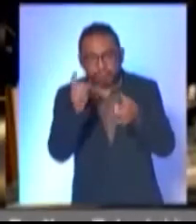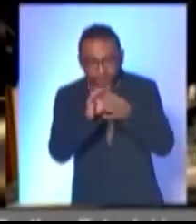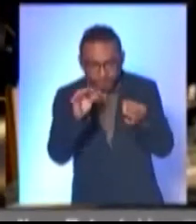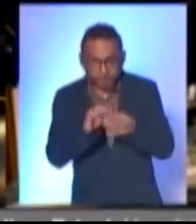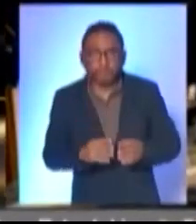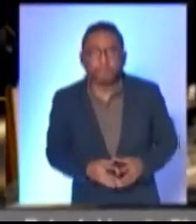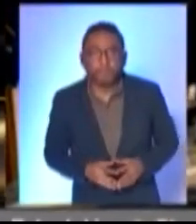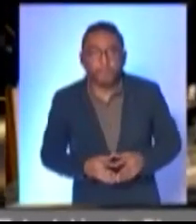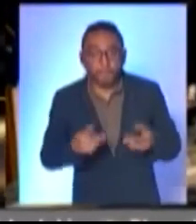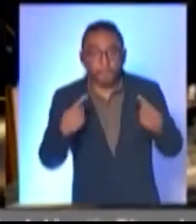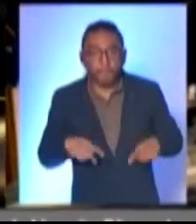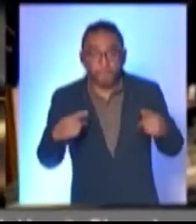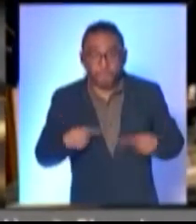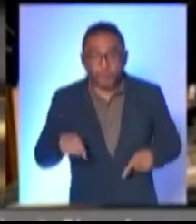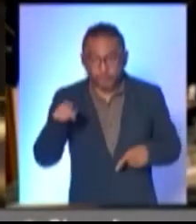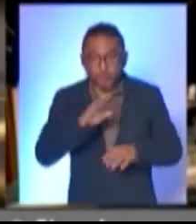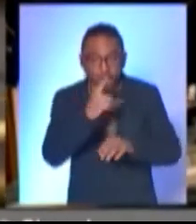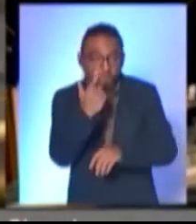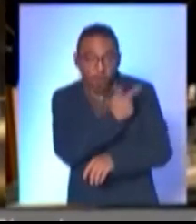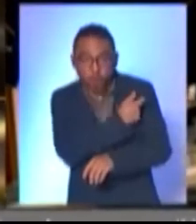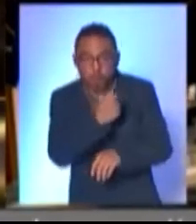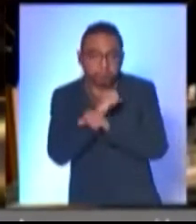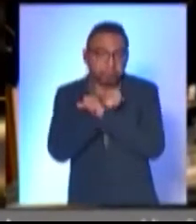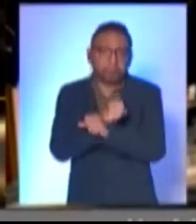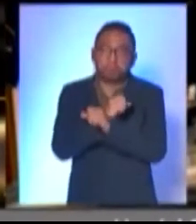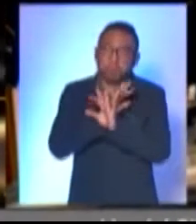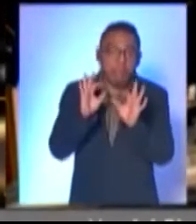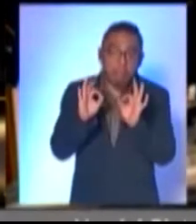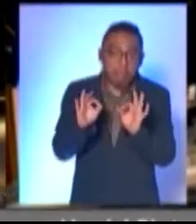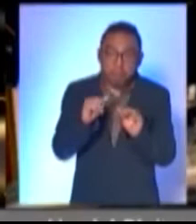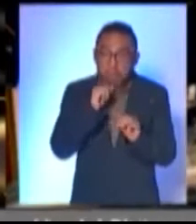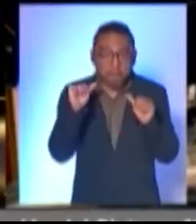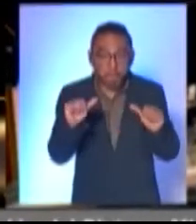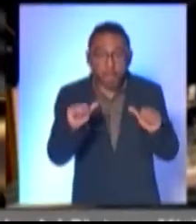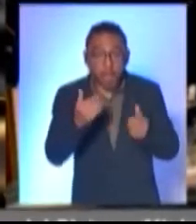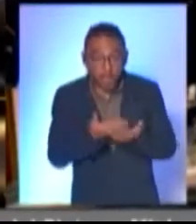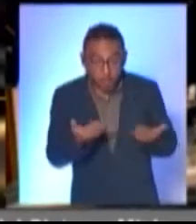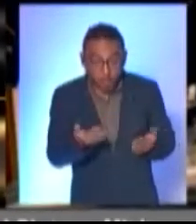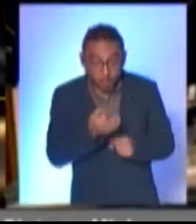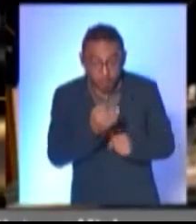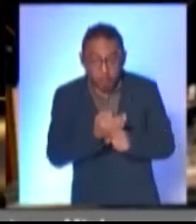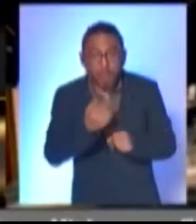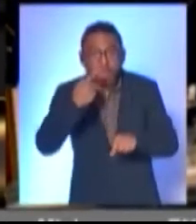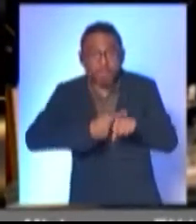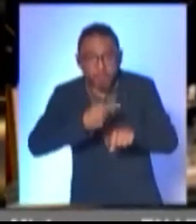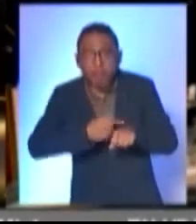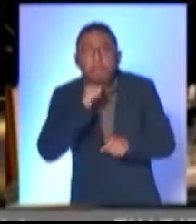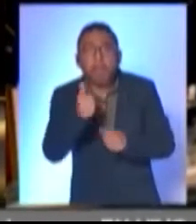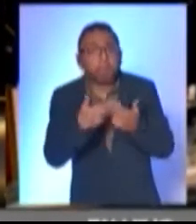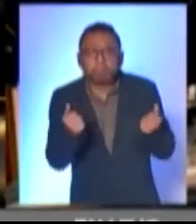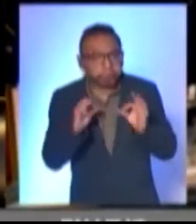gente que ha desarrollado inmunidad por las vacunas, a la fecha no se ha enfermado nadie. Entonces, las primeras